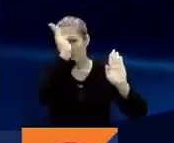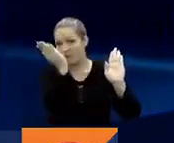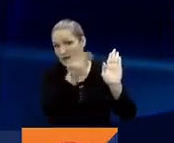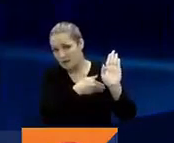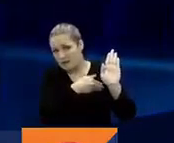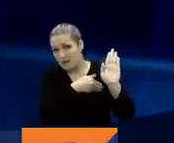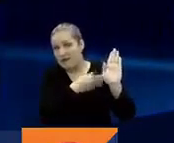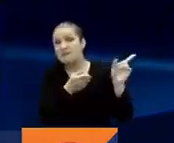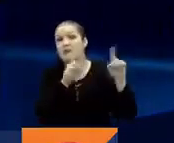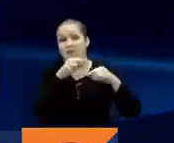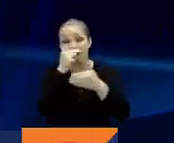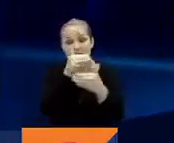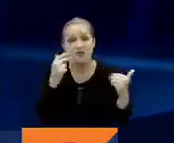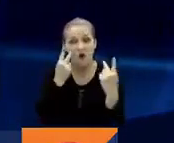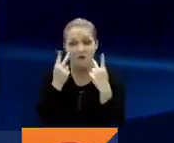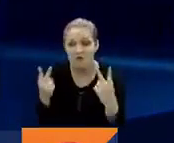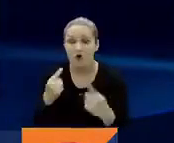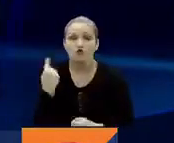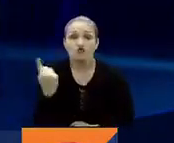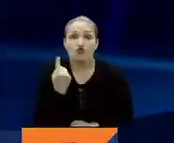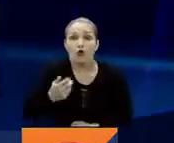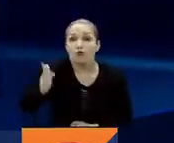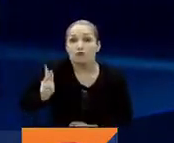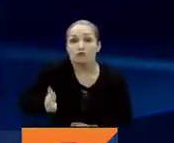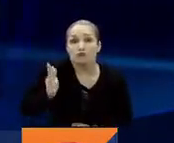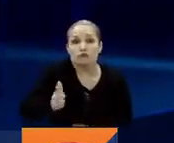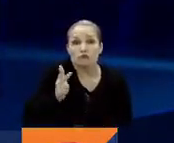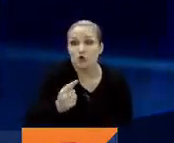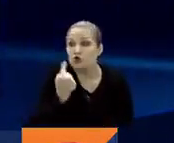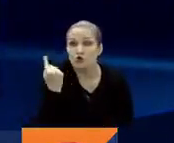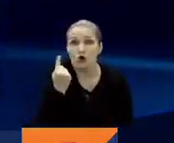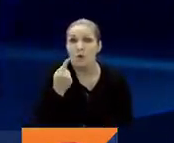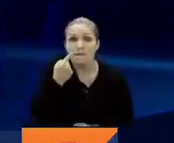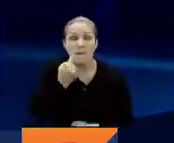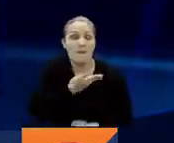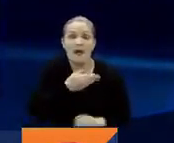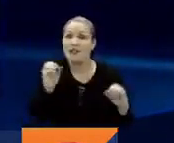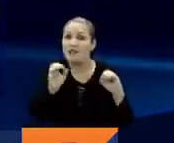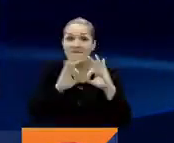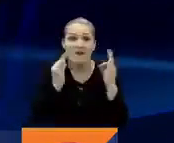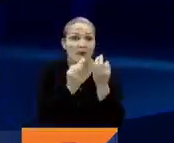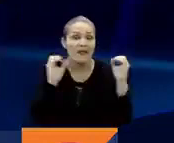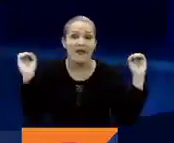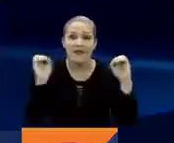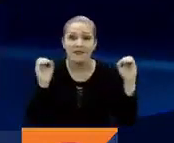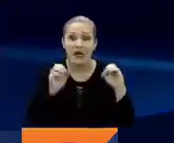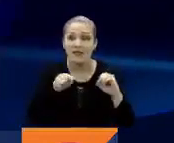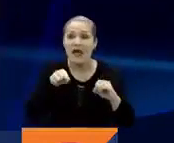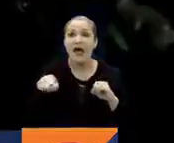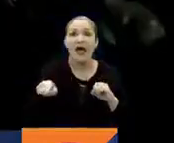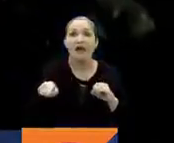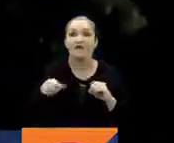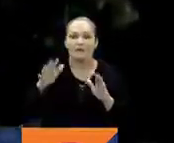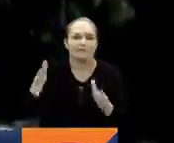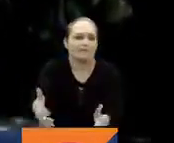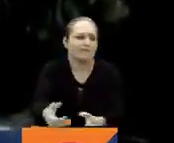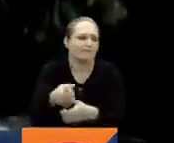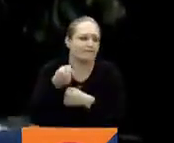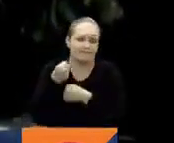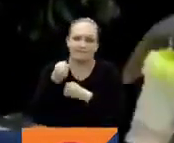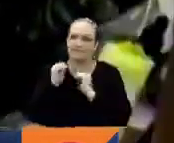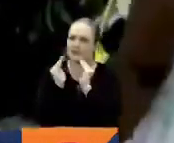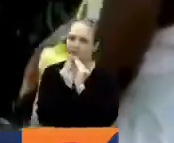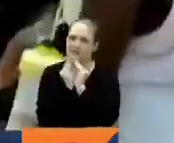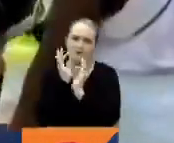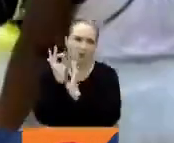han identificado niños solitarios, como se dice, es decir, sin sus familias, y los niños quedan bajo custodia del instituto. Según las